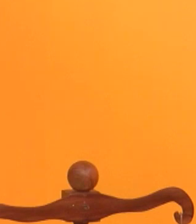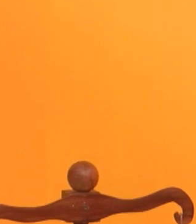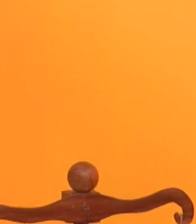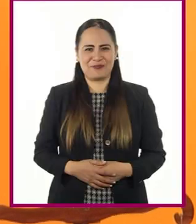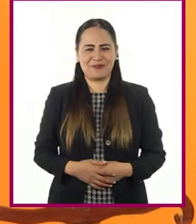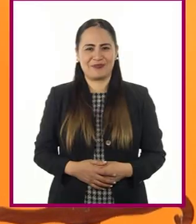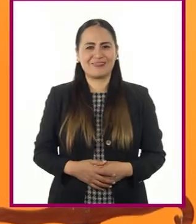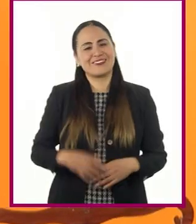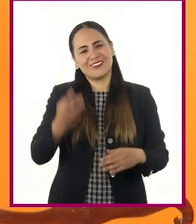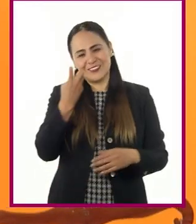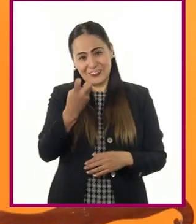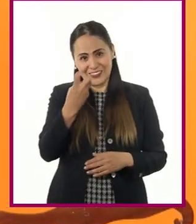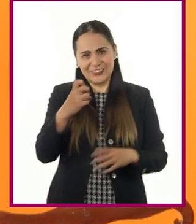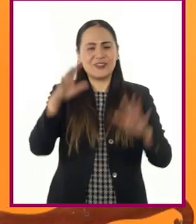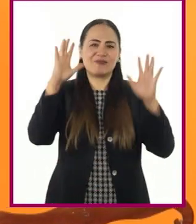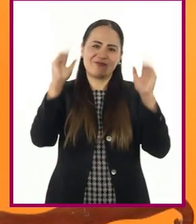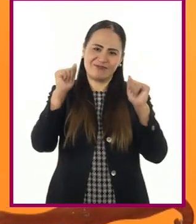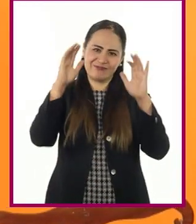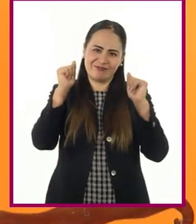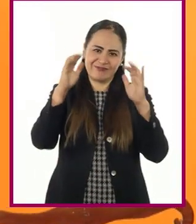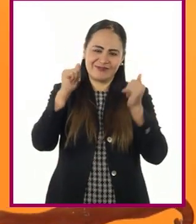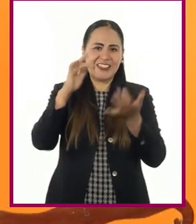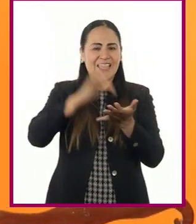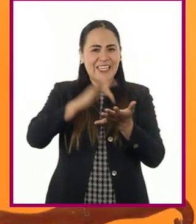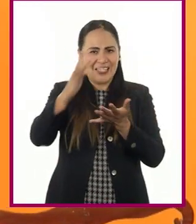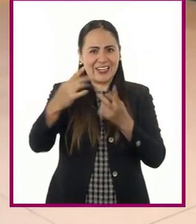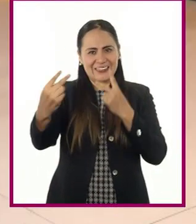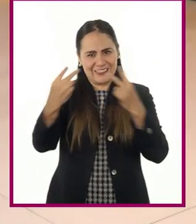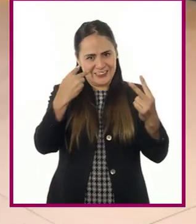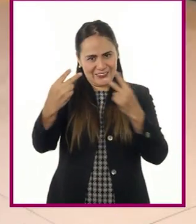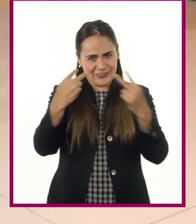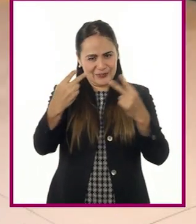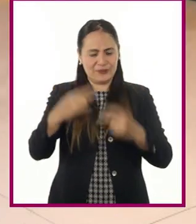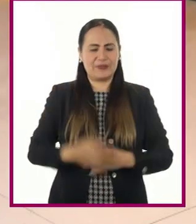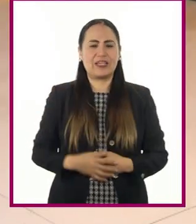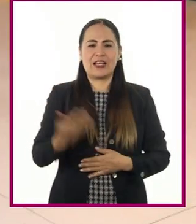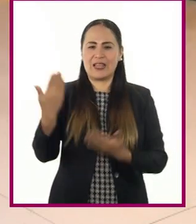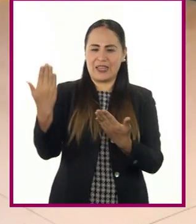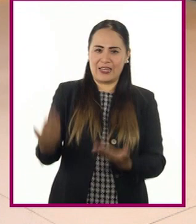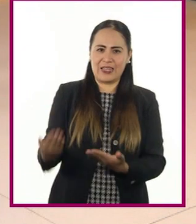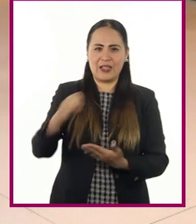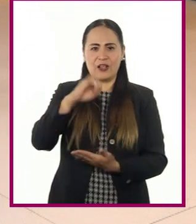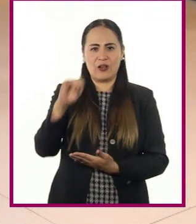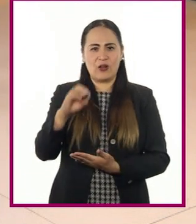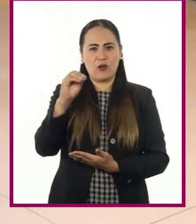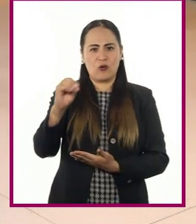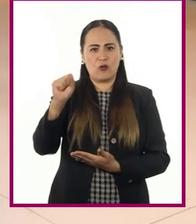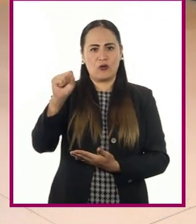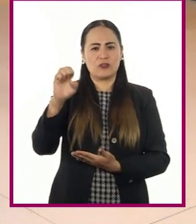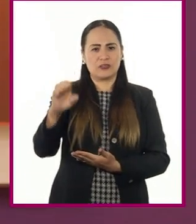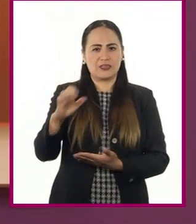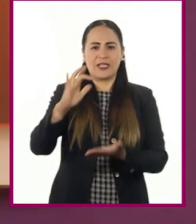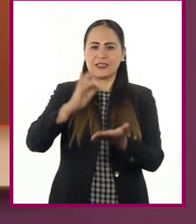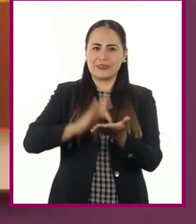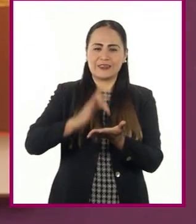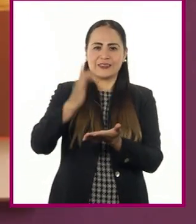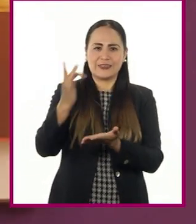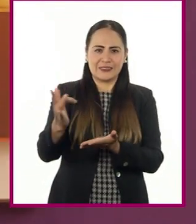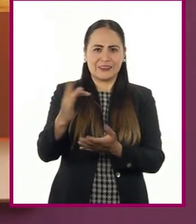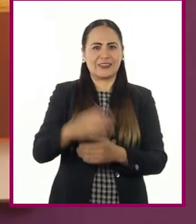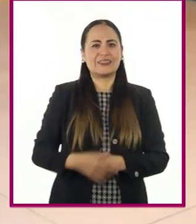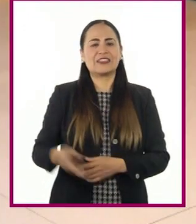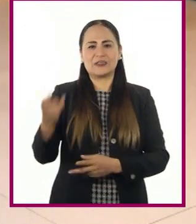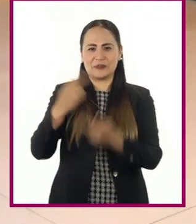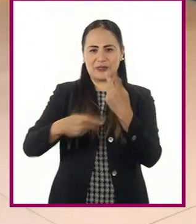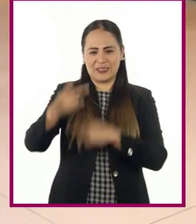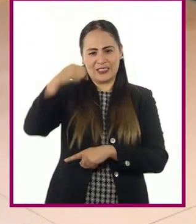Con esto nos despedimos y les damos las gracias por acompañarnos. Agradecemos al maestro José Domingo Arturo de la Rosa Rosas por